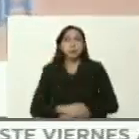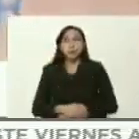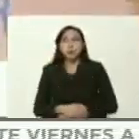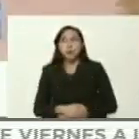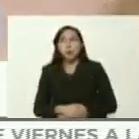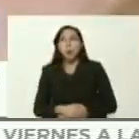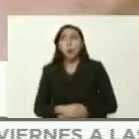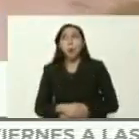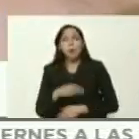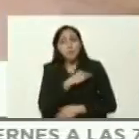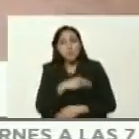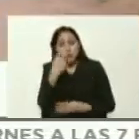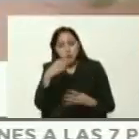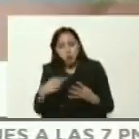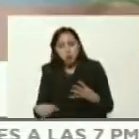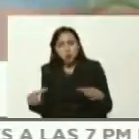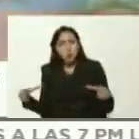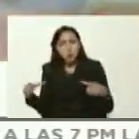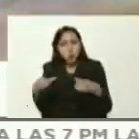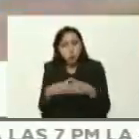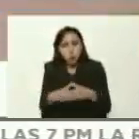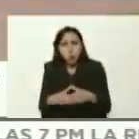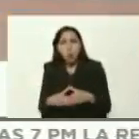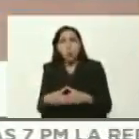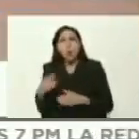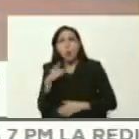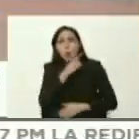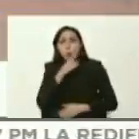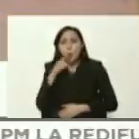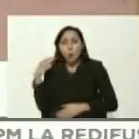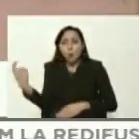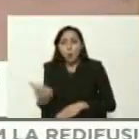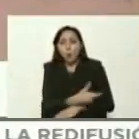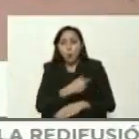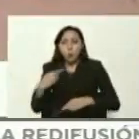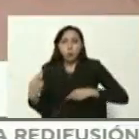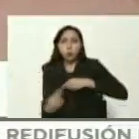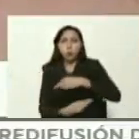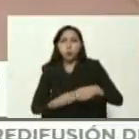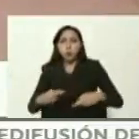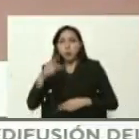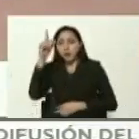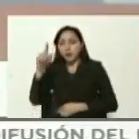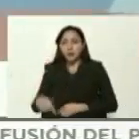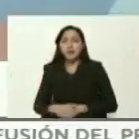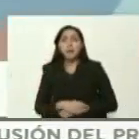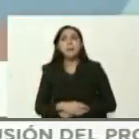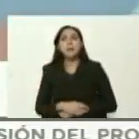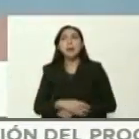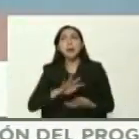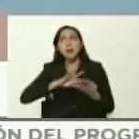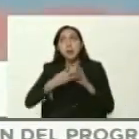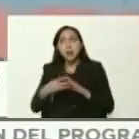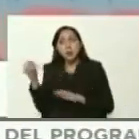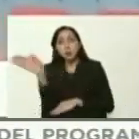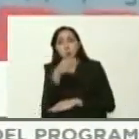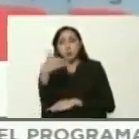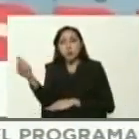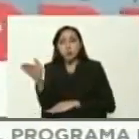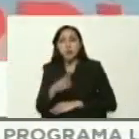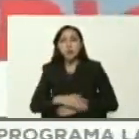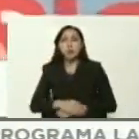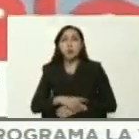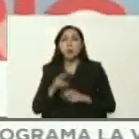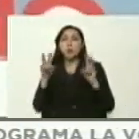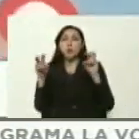de misiones, que en nombre de todo nuestro gobierno revolucionario, de Misión Barrio Nuevo, Barrio Tricolor, y asimismo desde